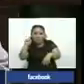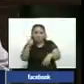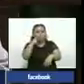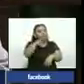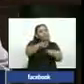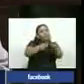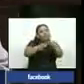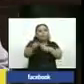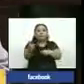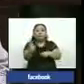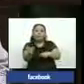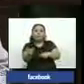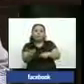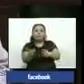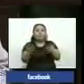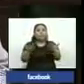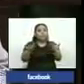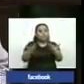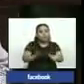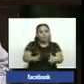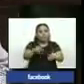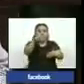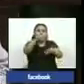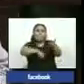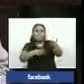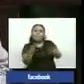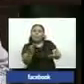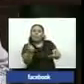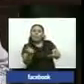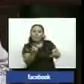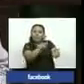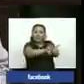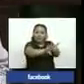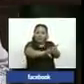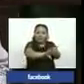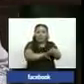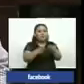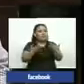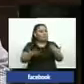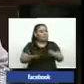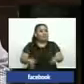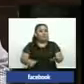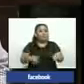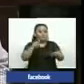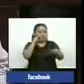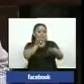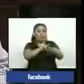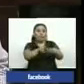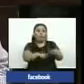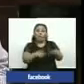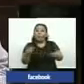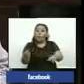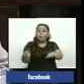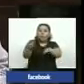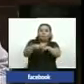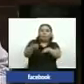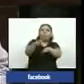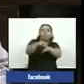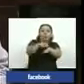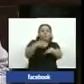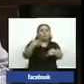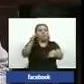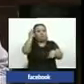unidades, tenemos el conteo electrónico de pasajeros, en el cual nos valida la cantidad de pasajeros que nosotros